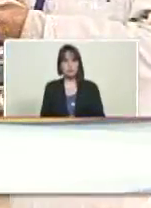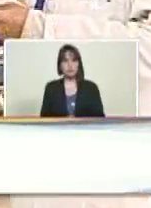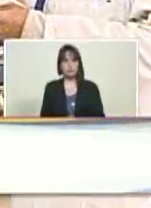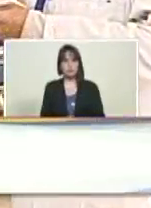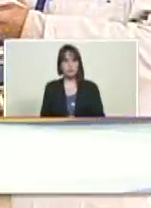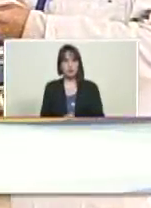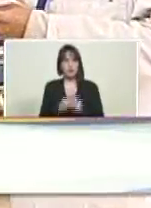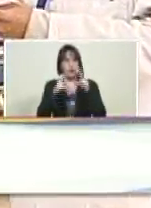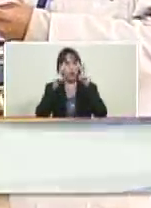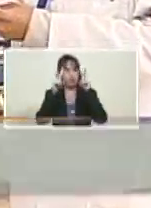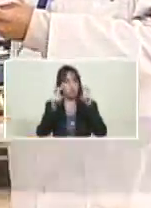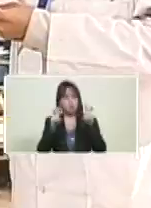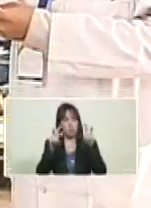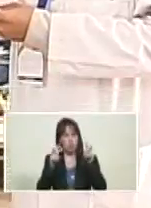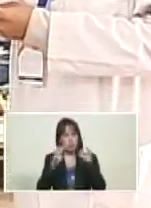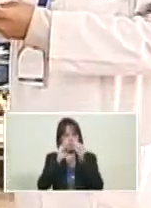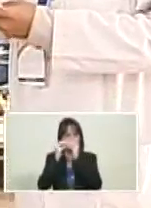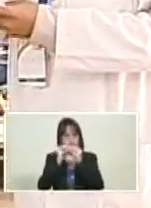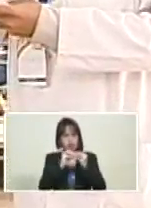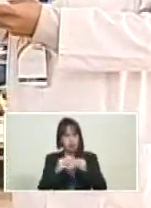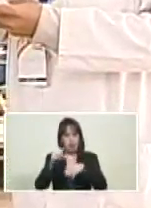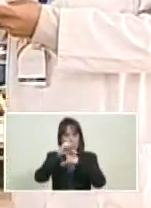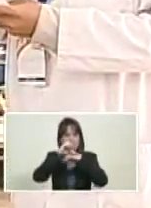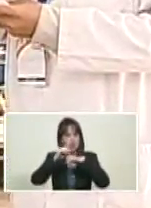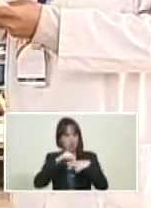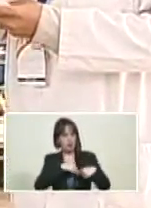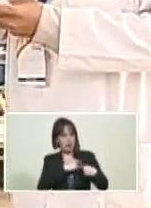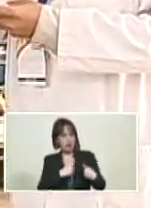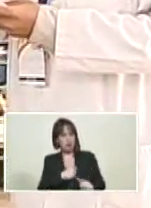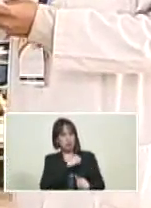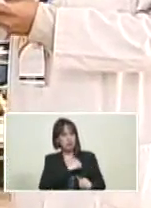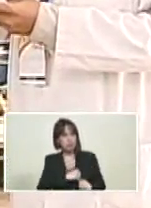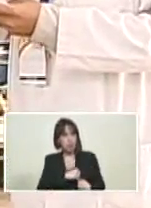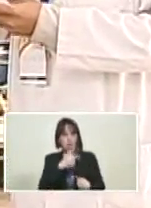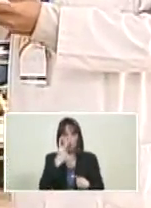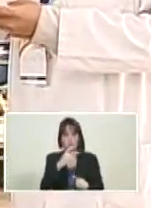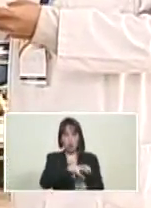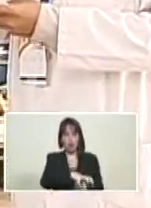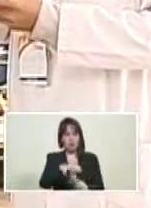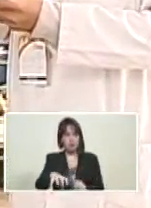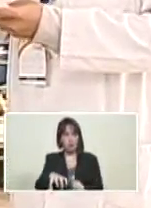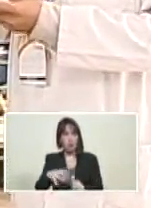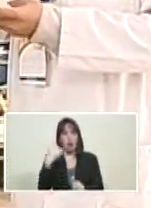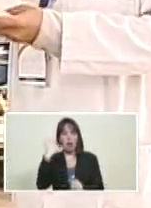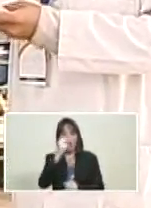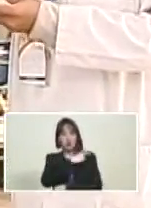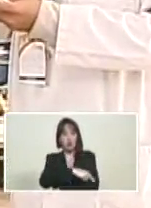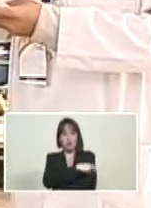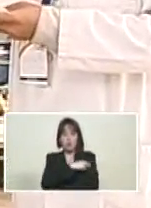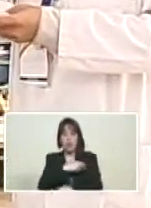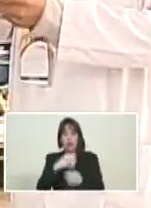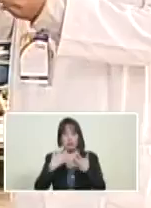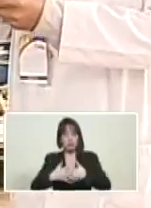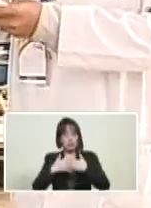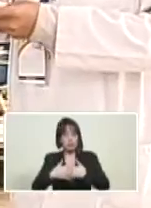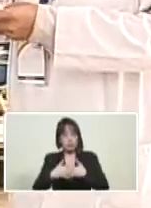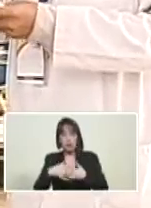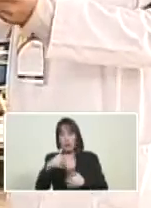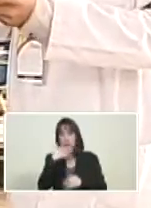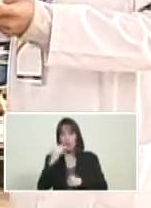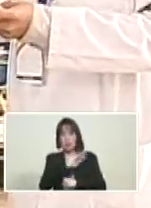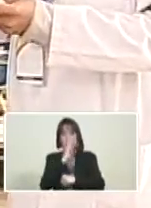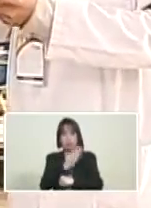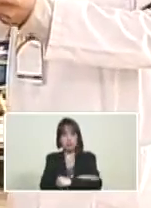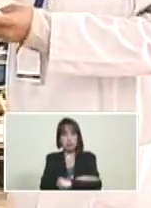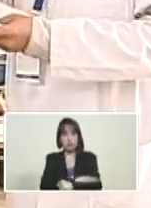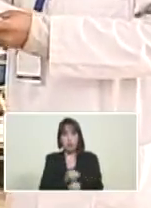Regionalización de las cirugías cardiovascular en al menos 2 estados donde tenemos hospitales con potenciales que pudiéramos fortalecer